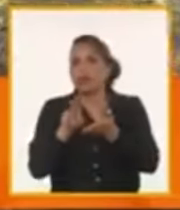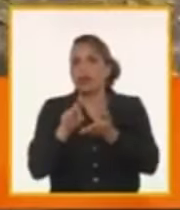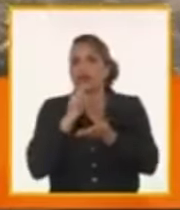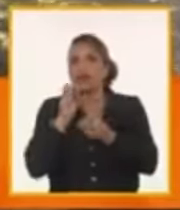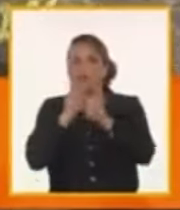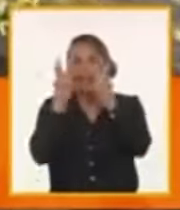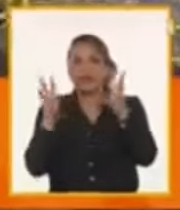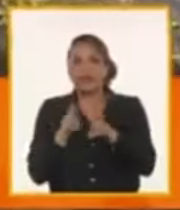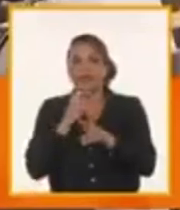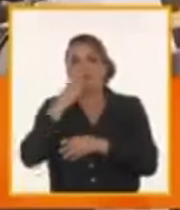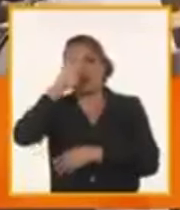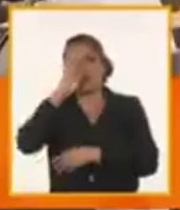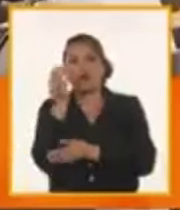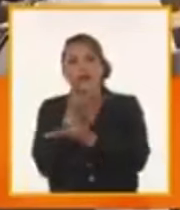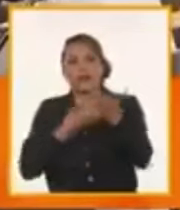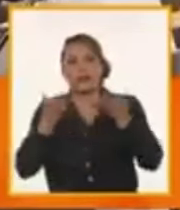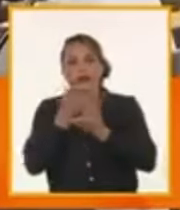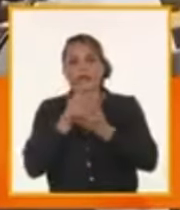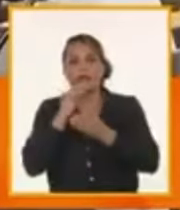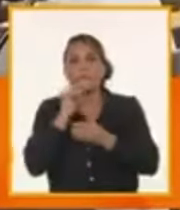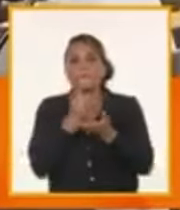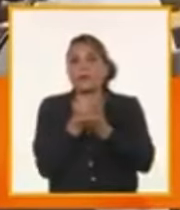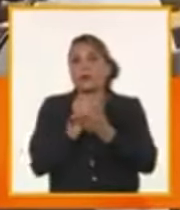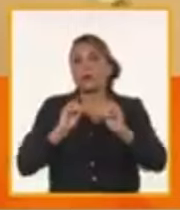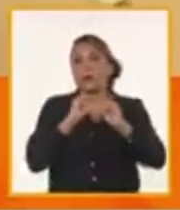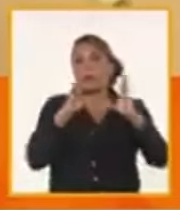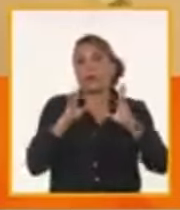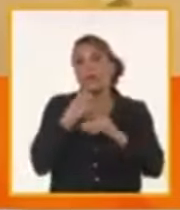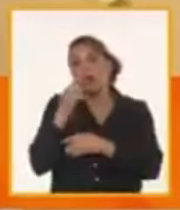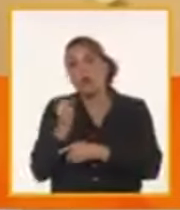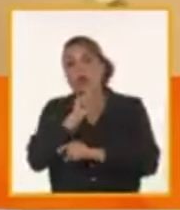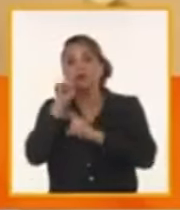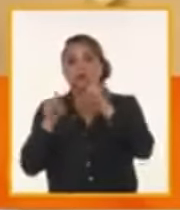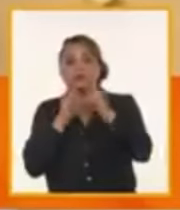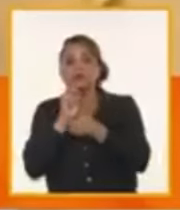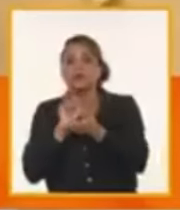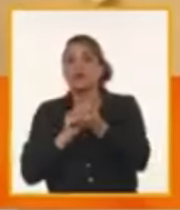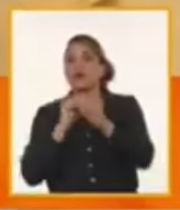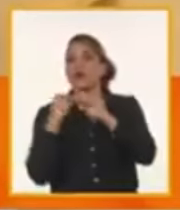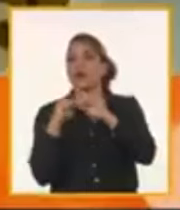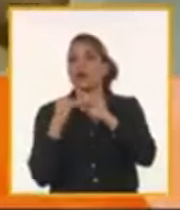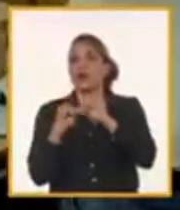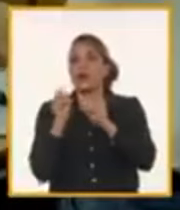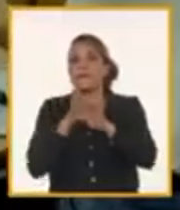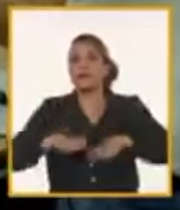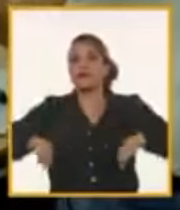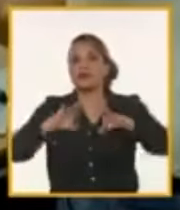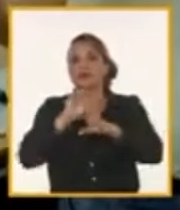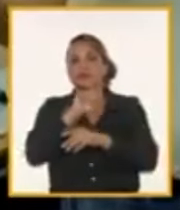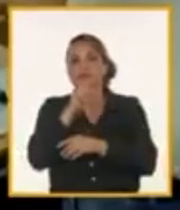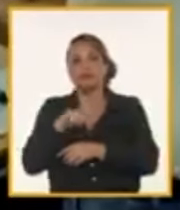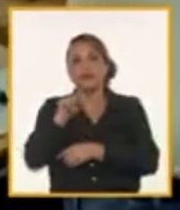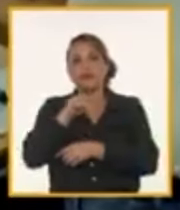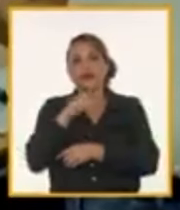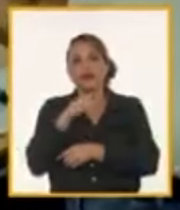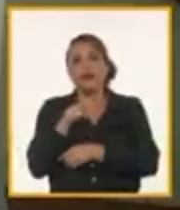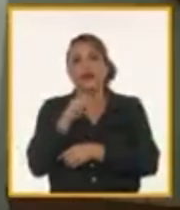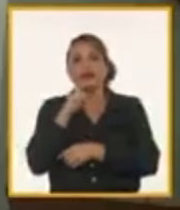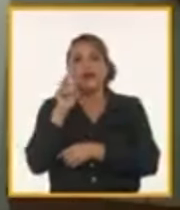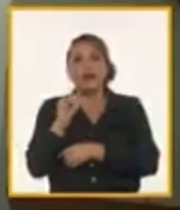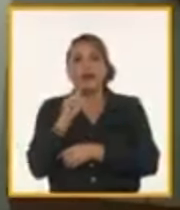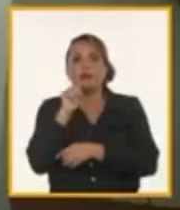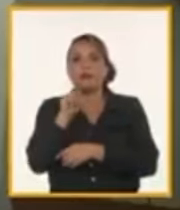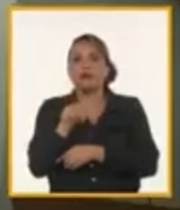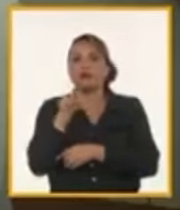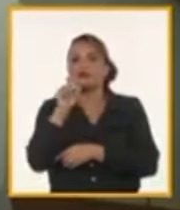debat este miércoles en la mañana o enviar comentario al correo electrónico mesara @mc